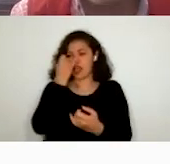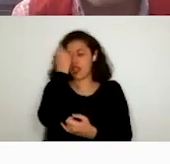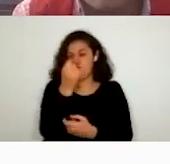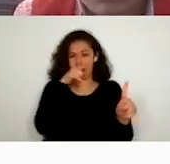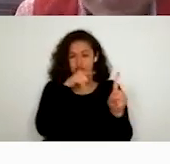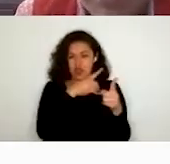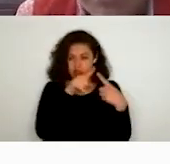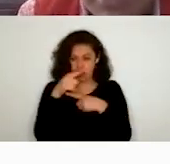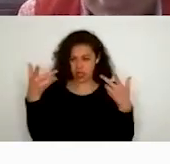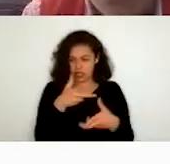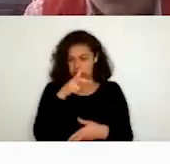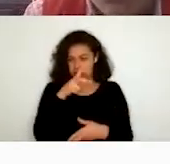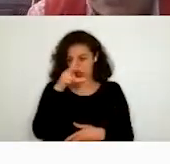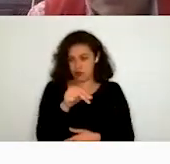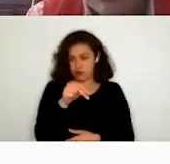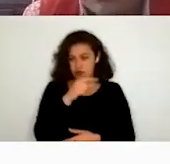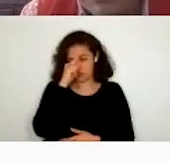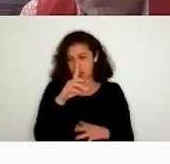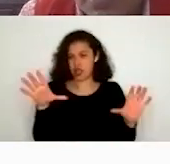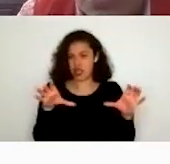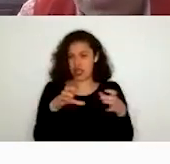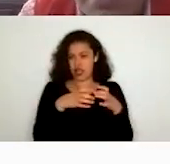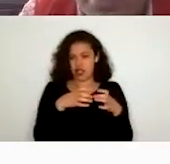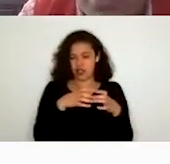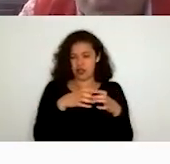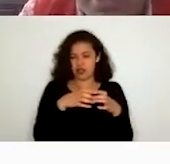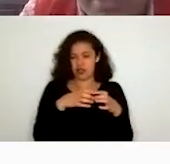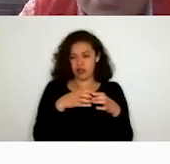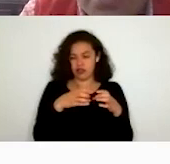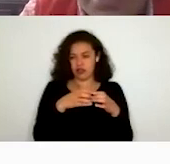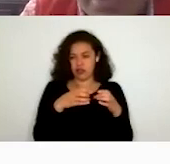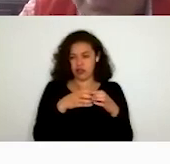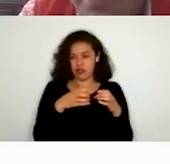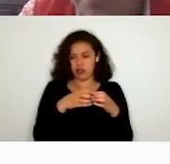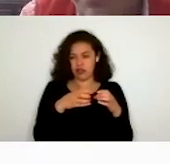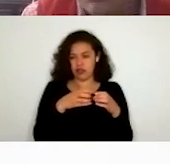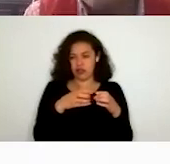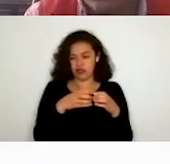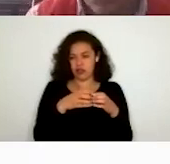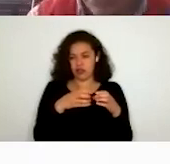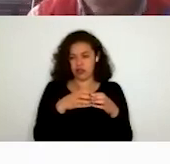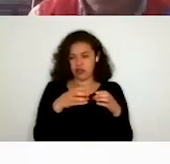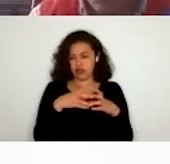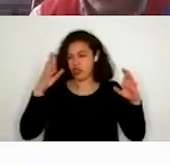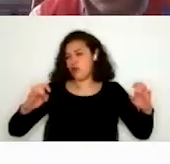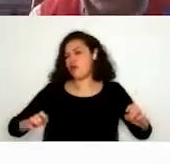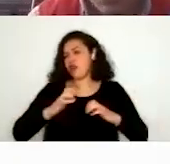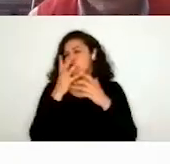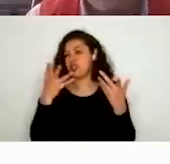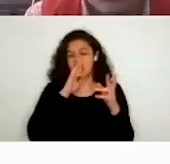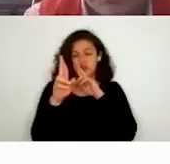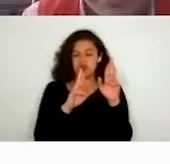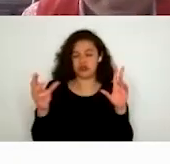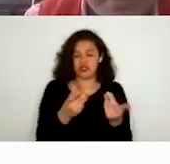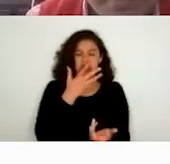se realizan, la comunidad no sabrá cómo actuar en caso de una emergencia de cualquier tipo, de sismo, de